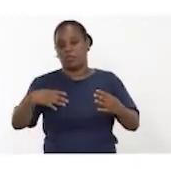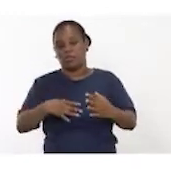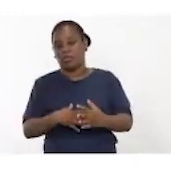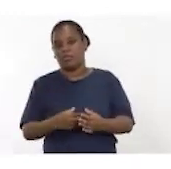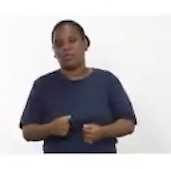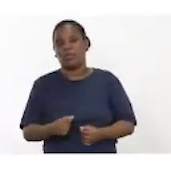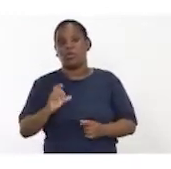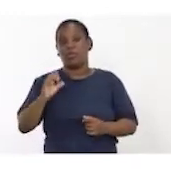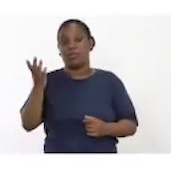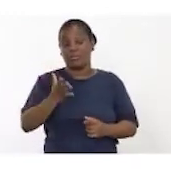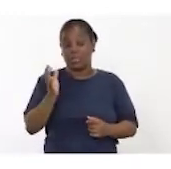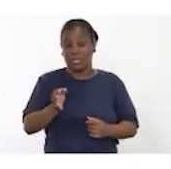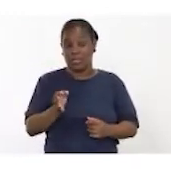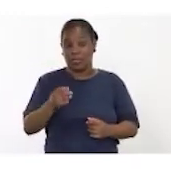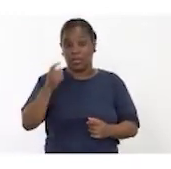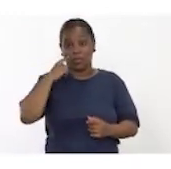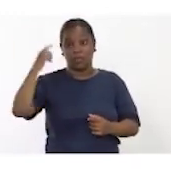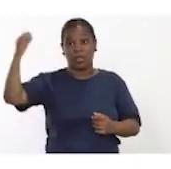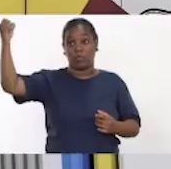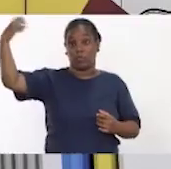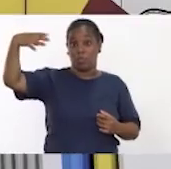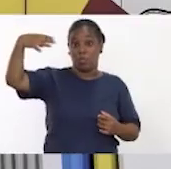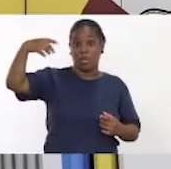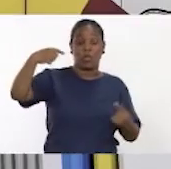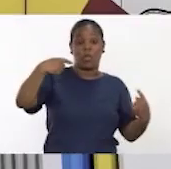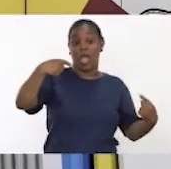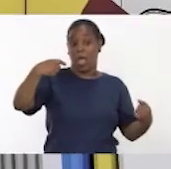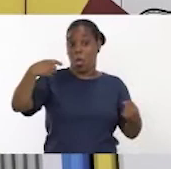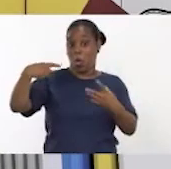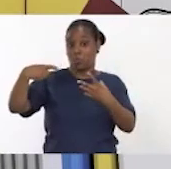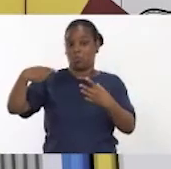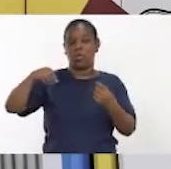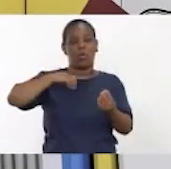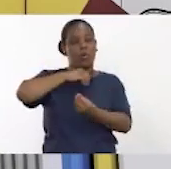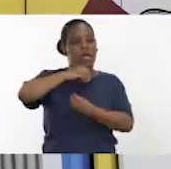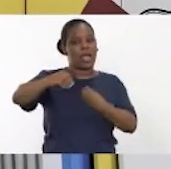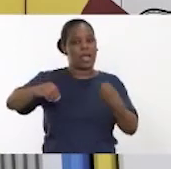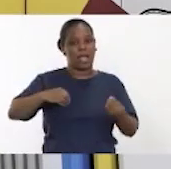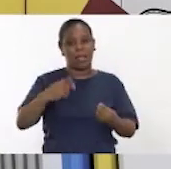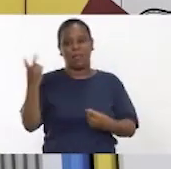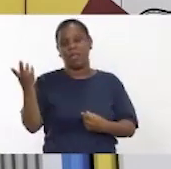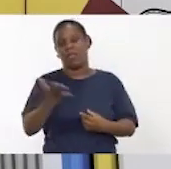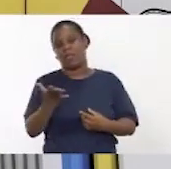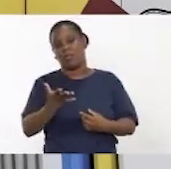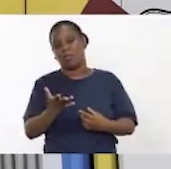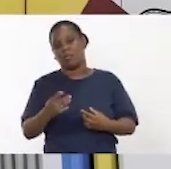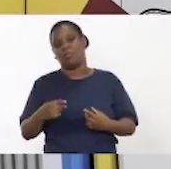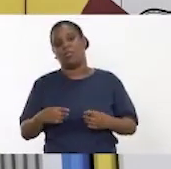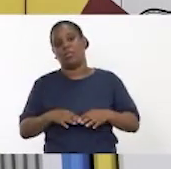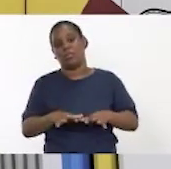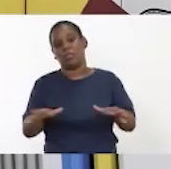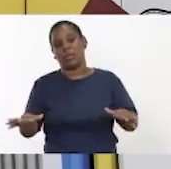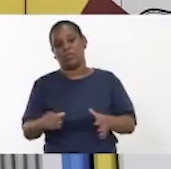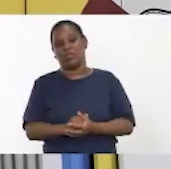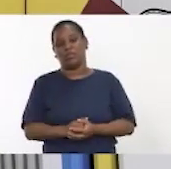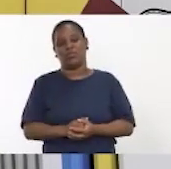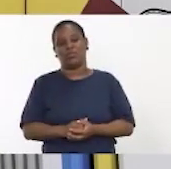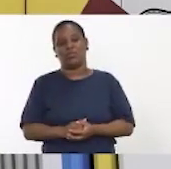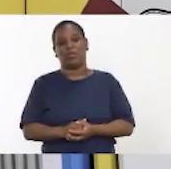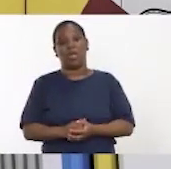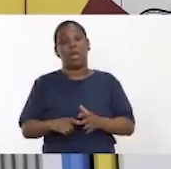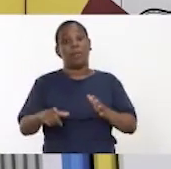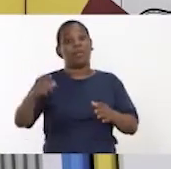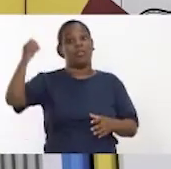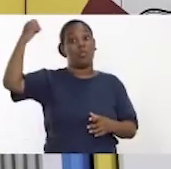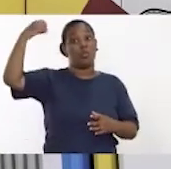y pase de un medio a otro medio, cambia la velocidad de propagación. Al